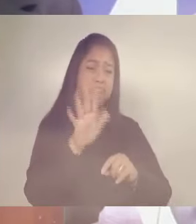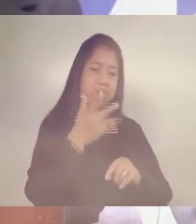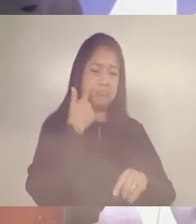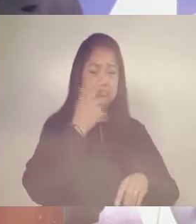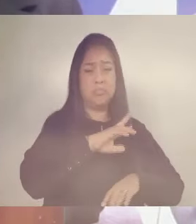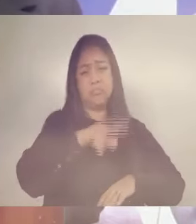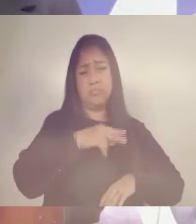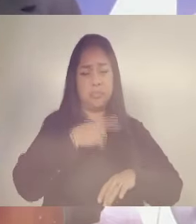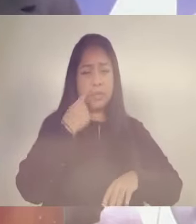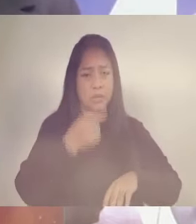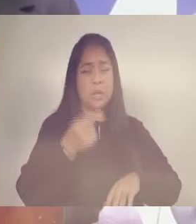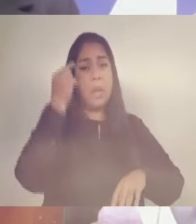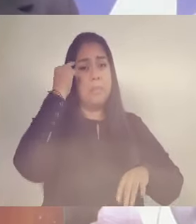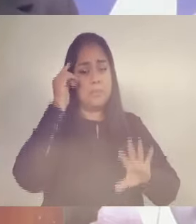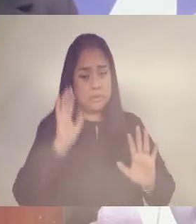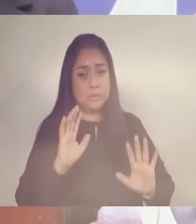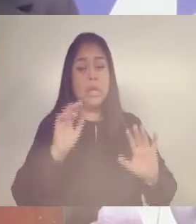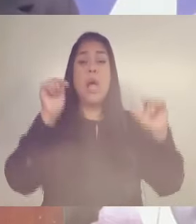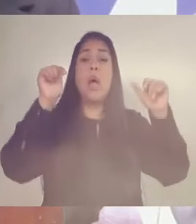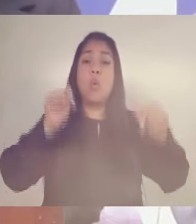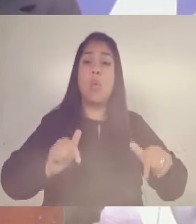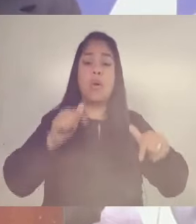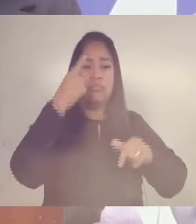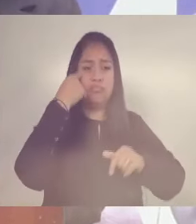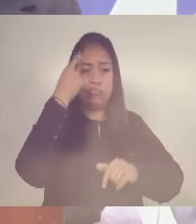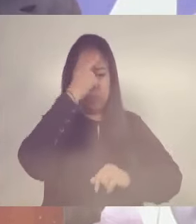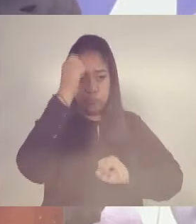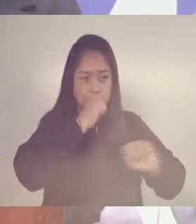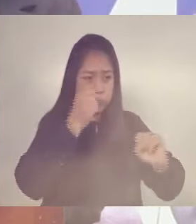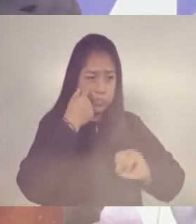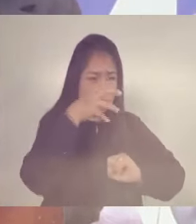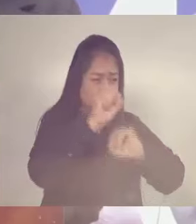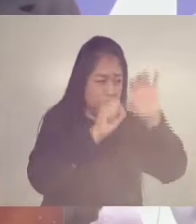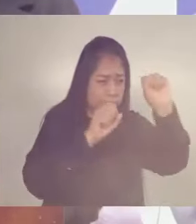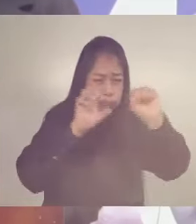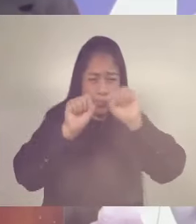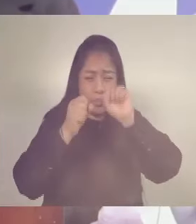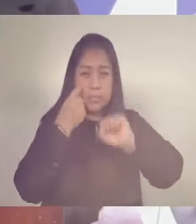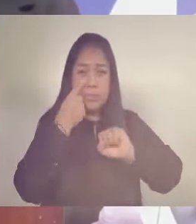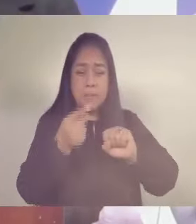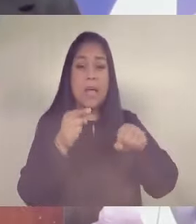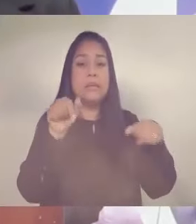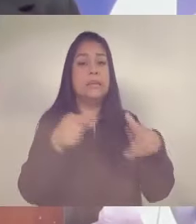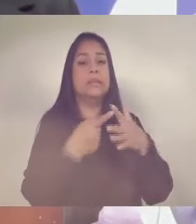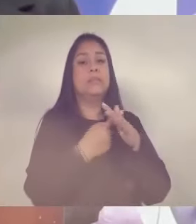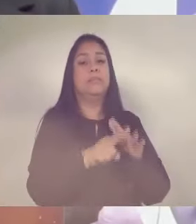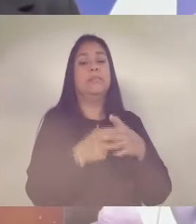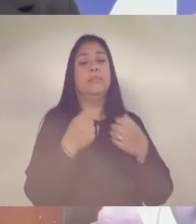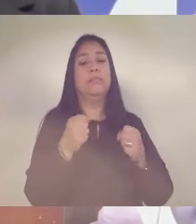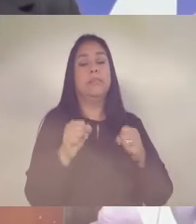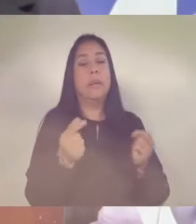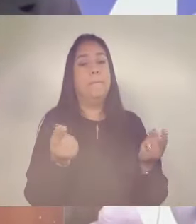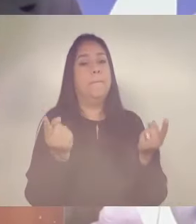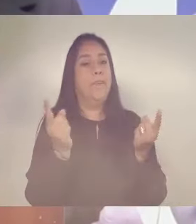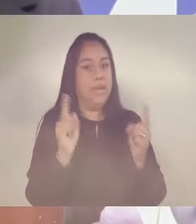Entonces, estamos en el trabajo de la identificación y del comenzar a abordarlos. Desafortunadamente,